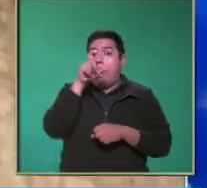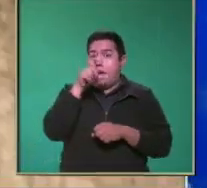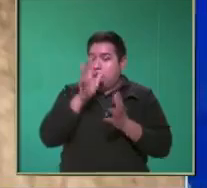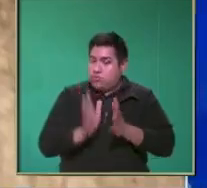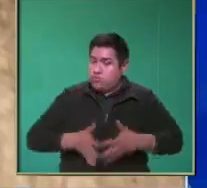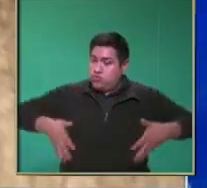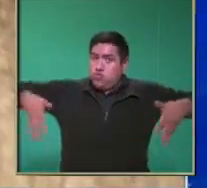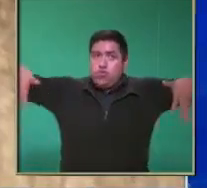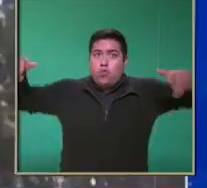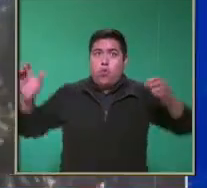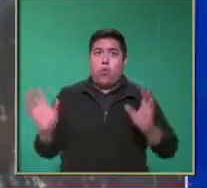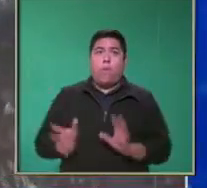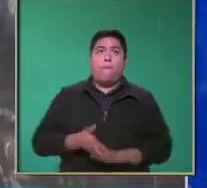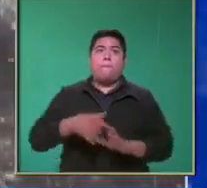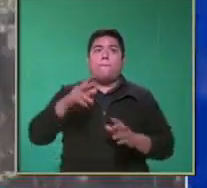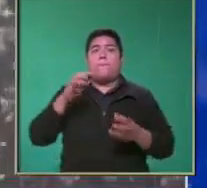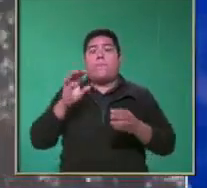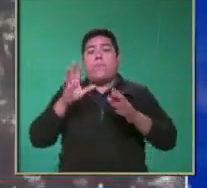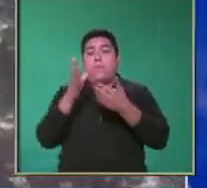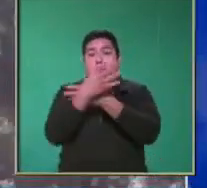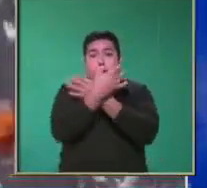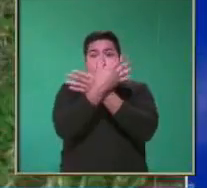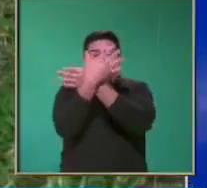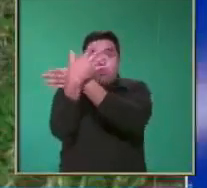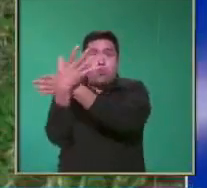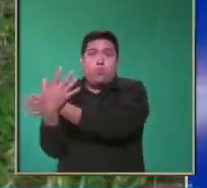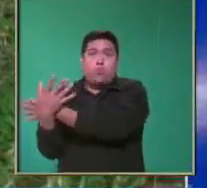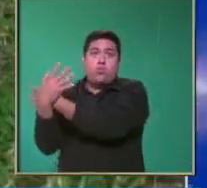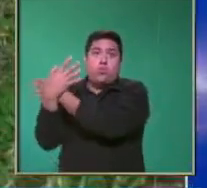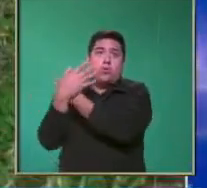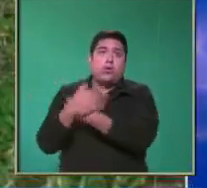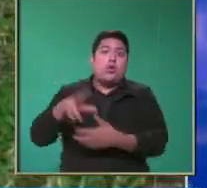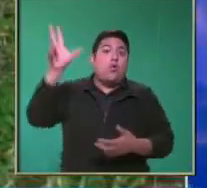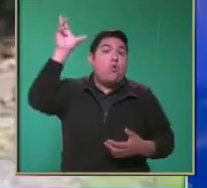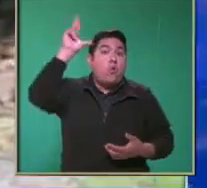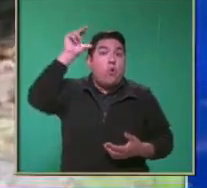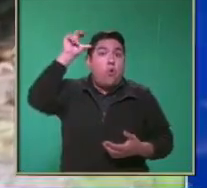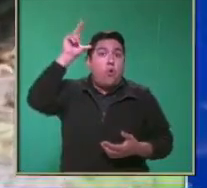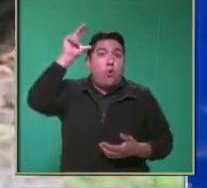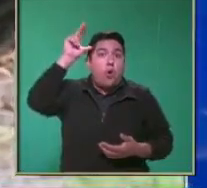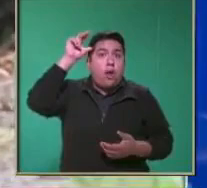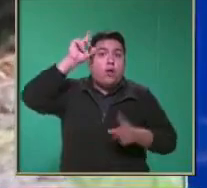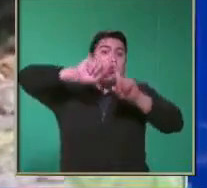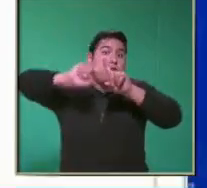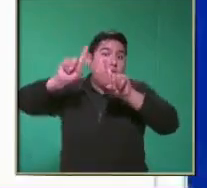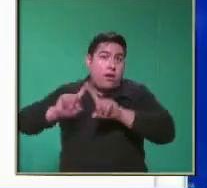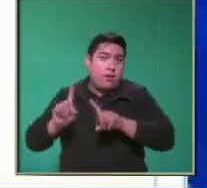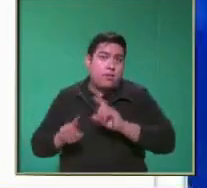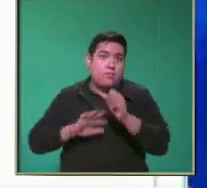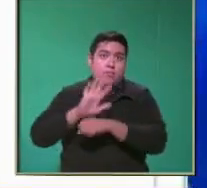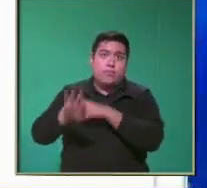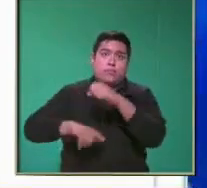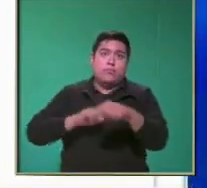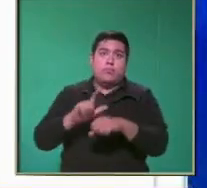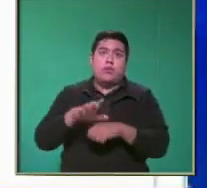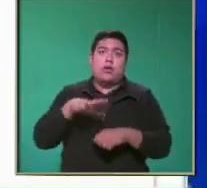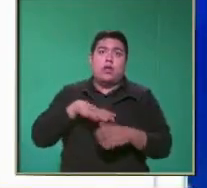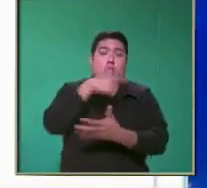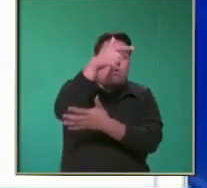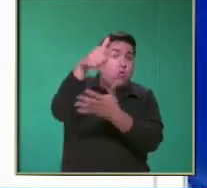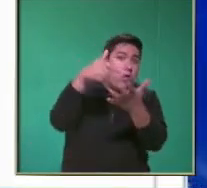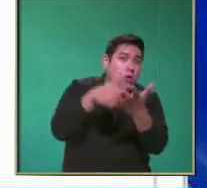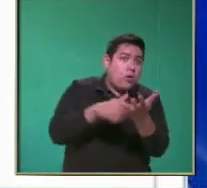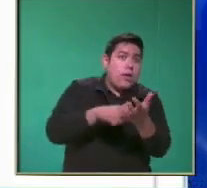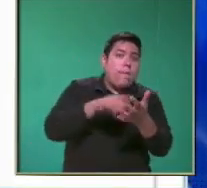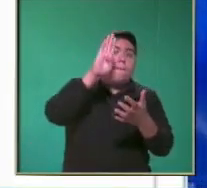reales, pumas, mariposas monarca y conejos serranos, entre otros. Se ubica en la Sierra de